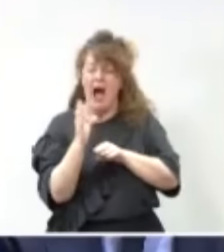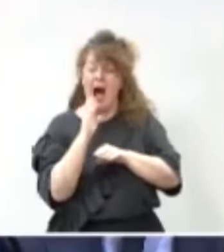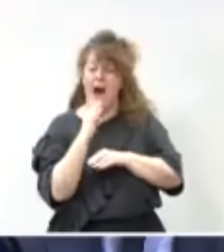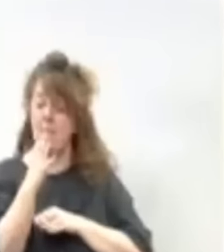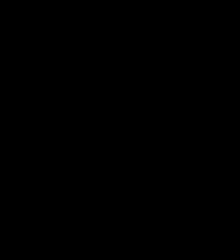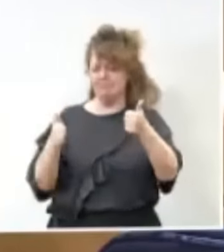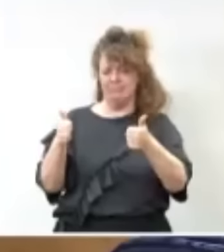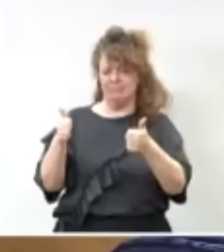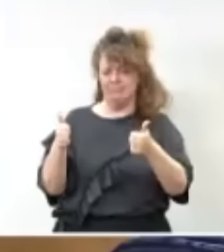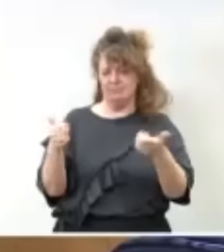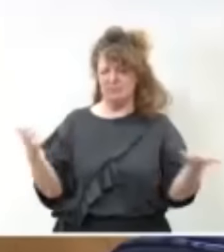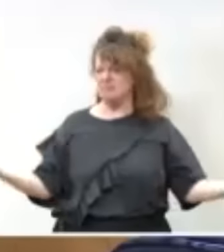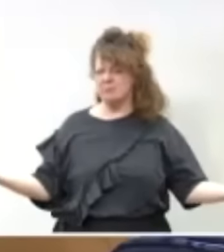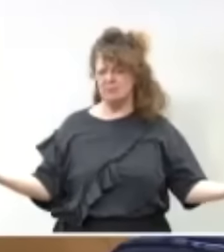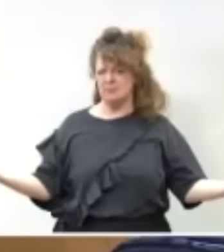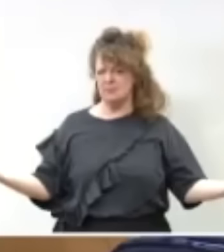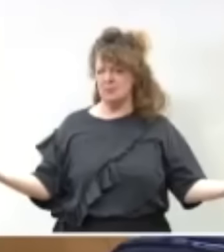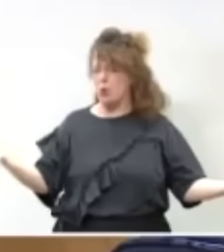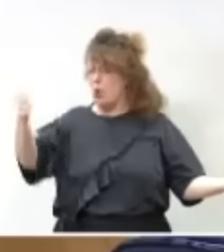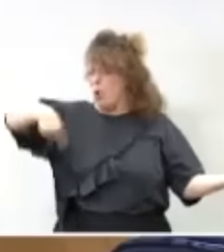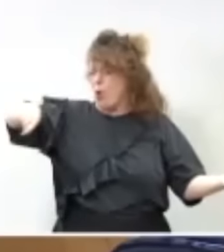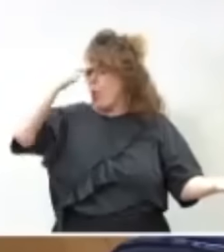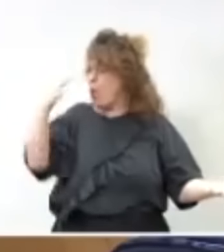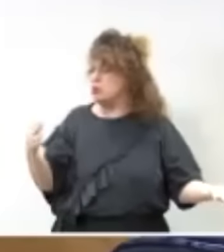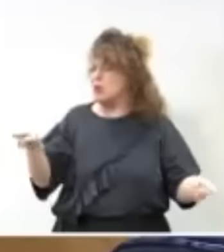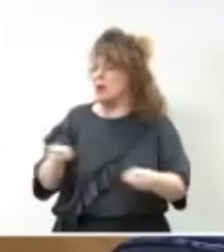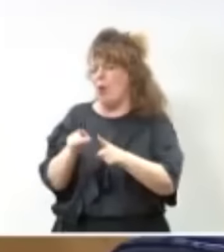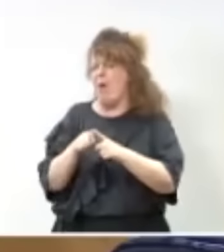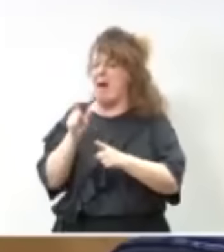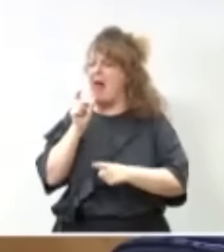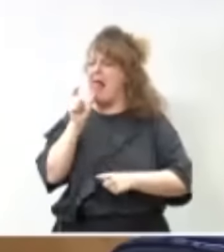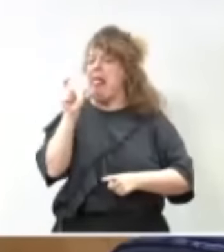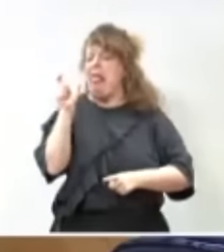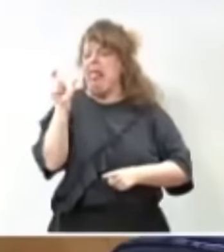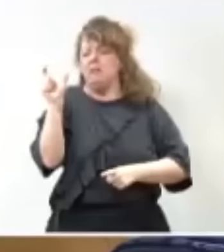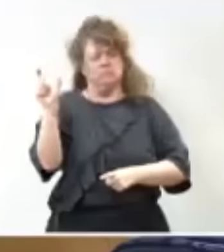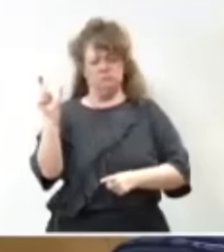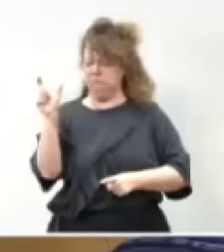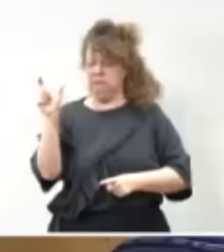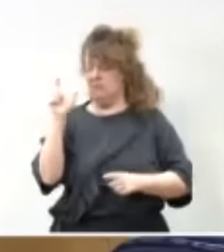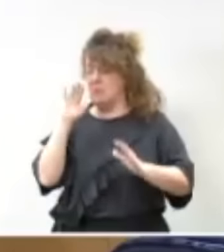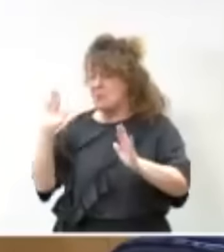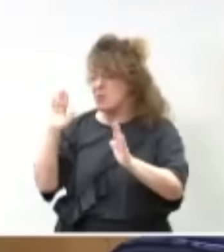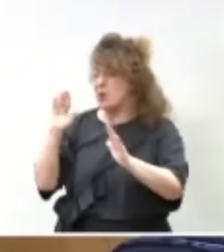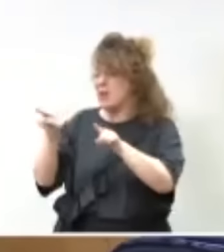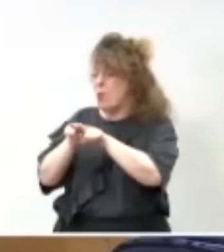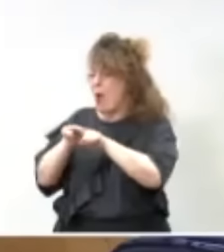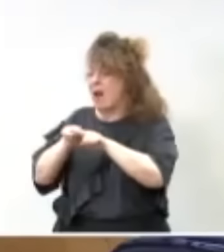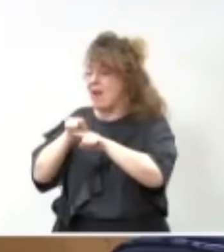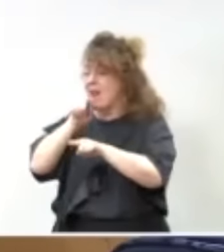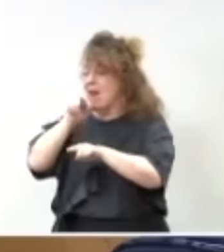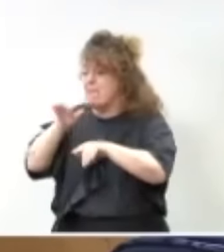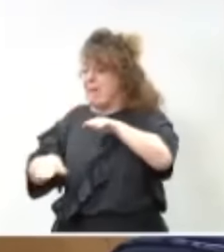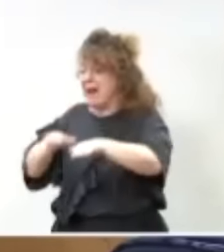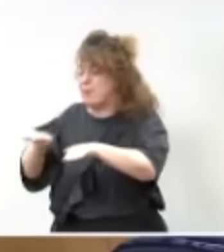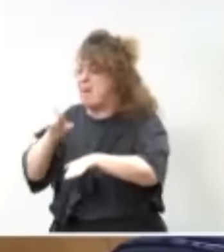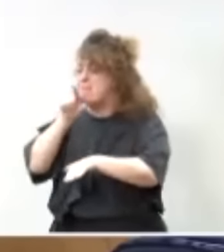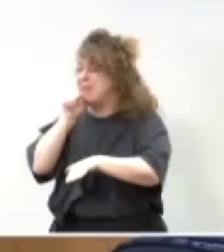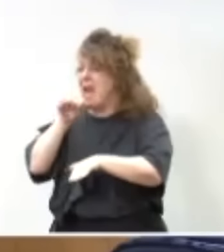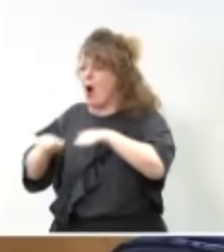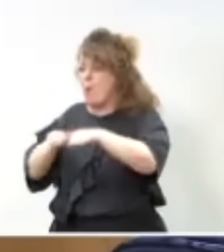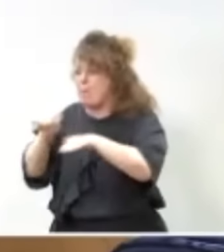Muy bien. Están ustedes en un momento como para alzar mucho la voz. La verdad es que si anda como un pato, pía como